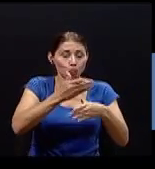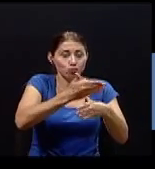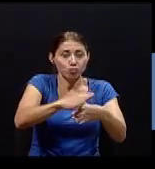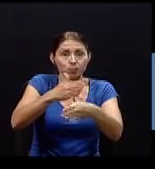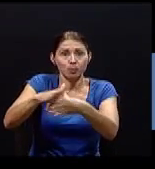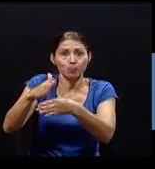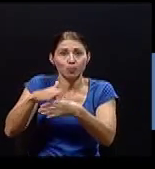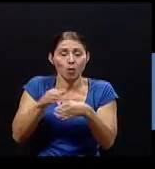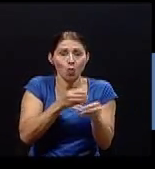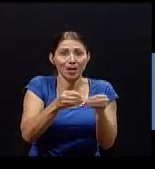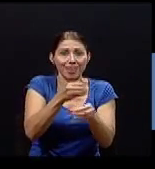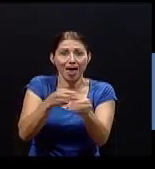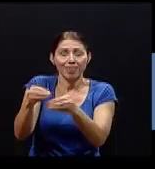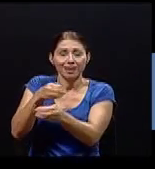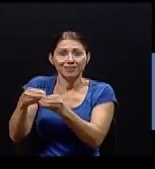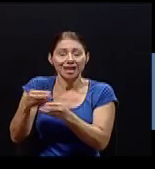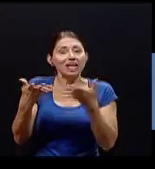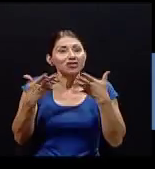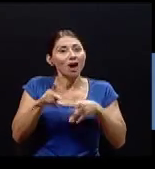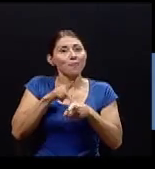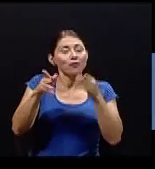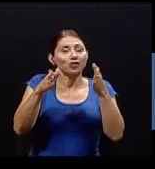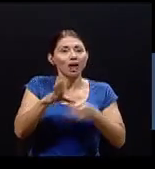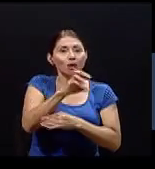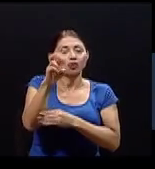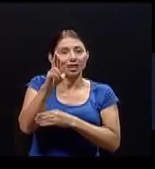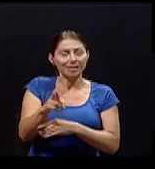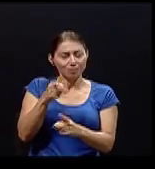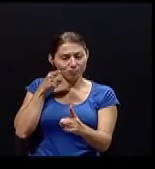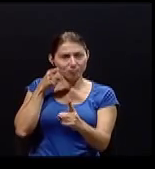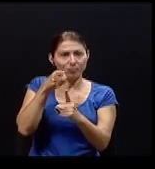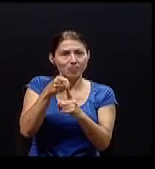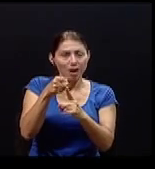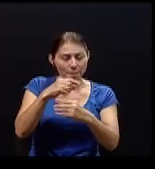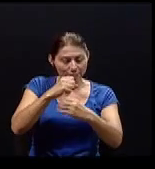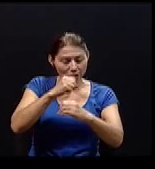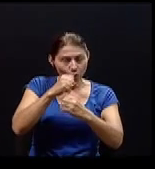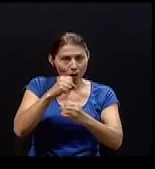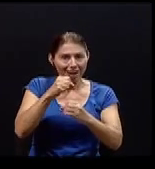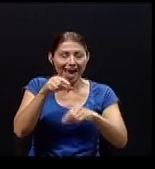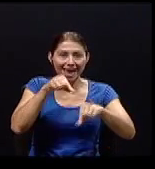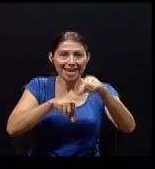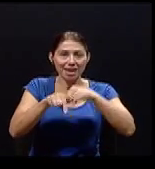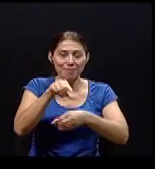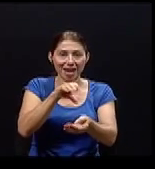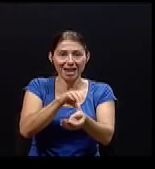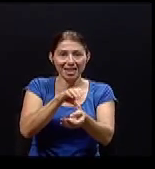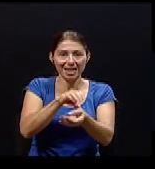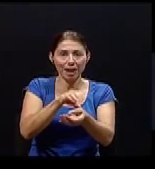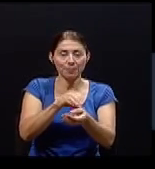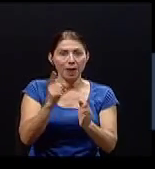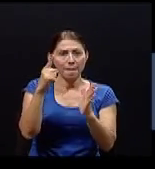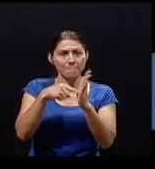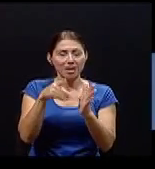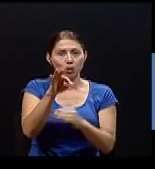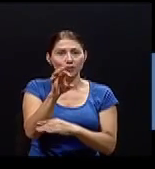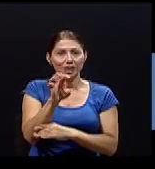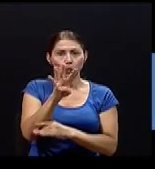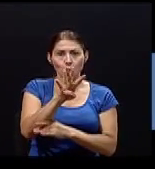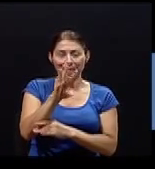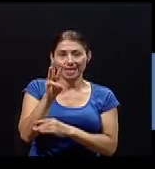a perfilar el rumbo del profesional costarricense en microbiología y química clínica. Entre 1946